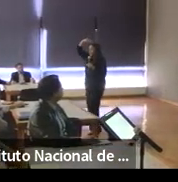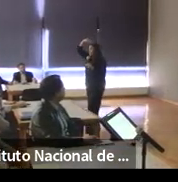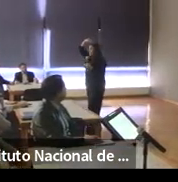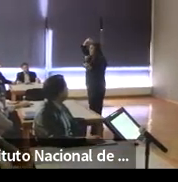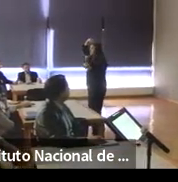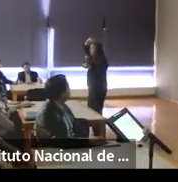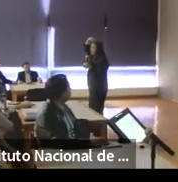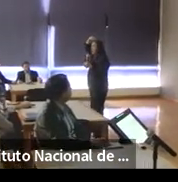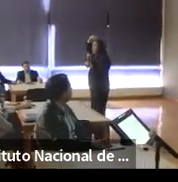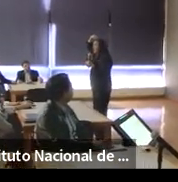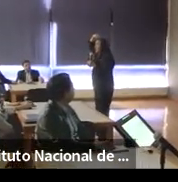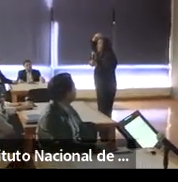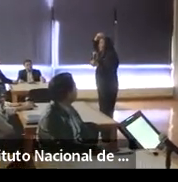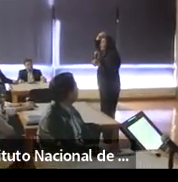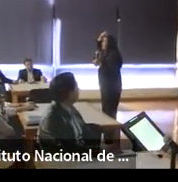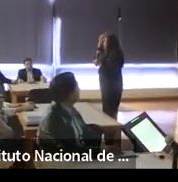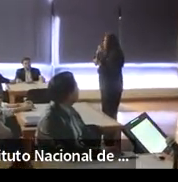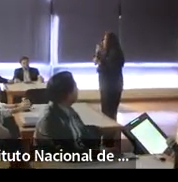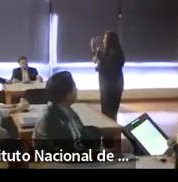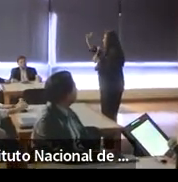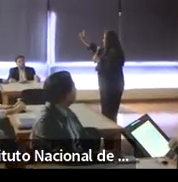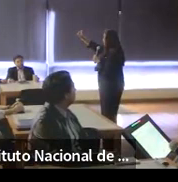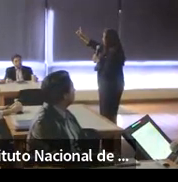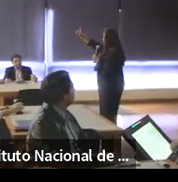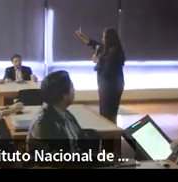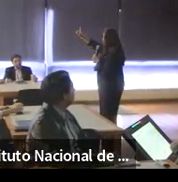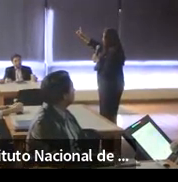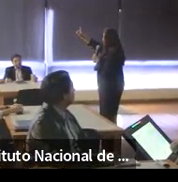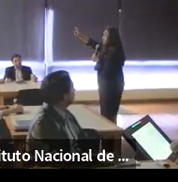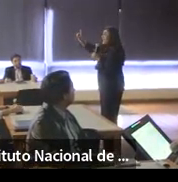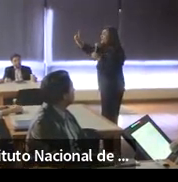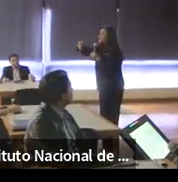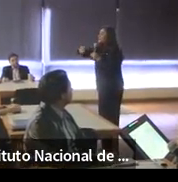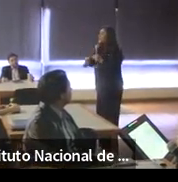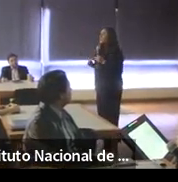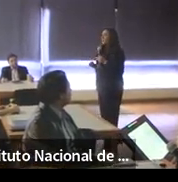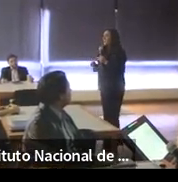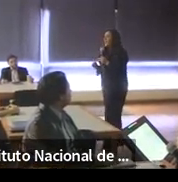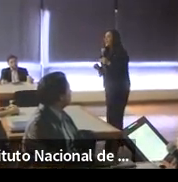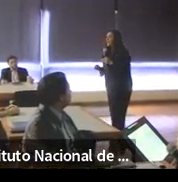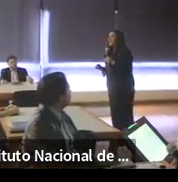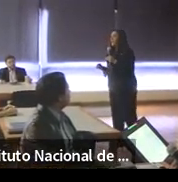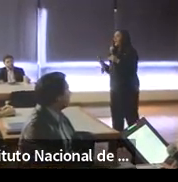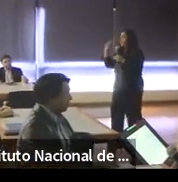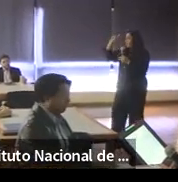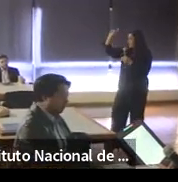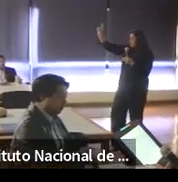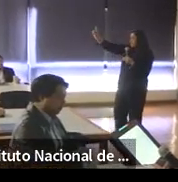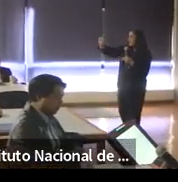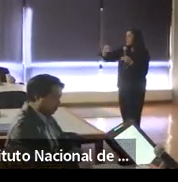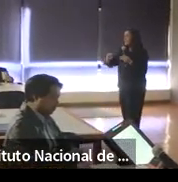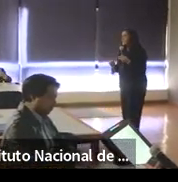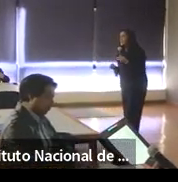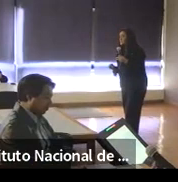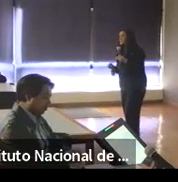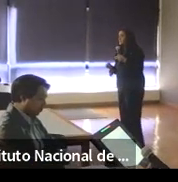contigo mismo porque dices mejor me callo para no tener un problema aunque no